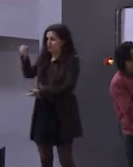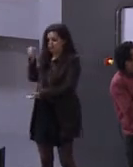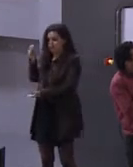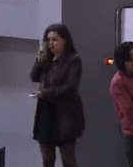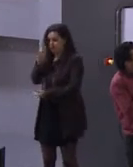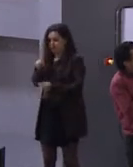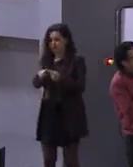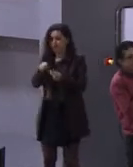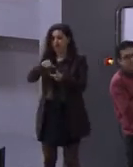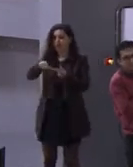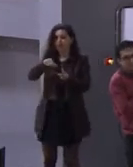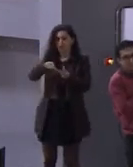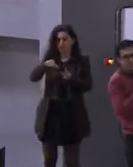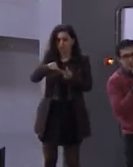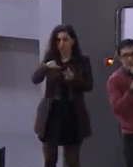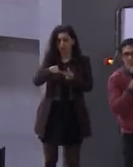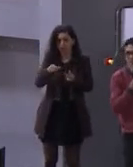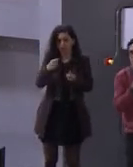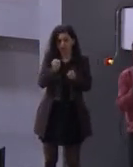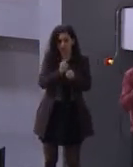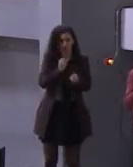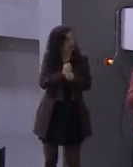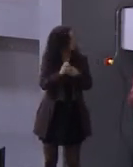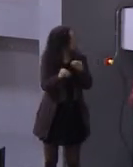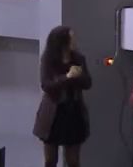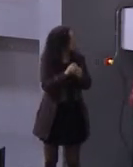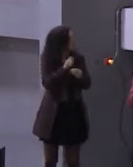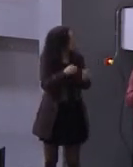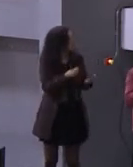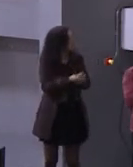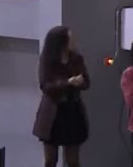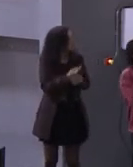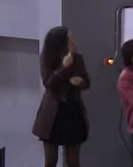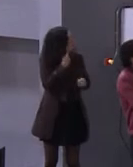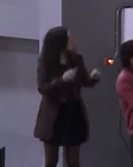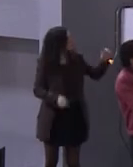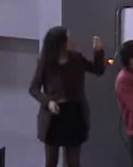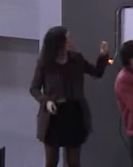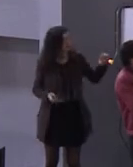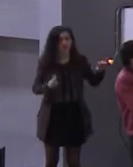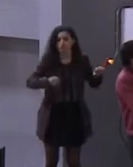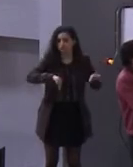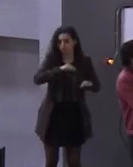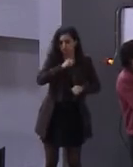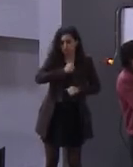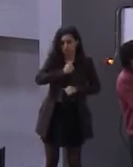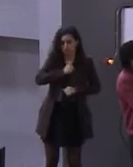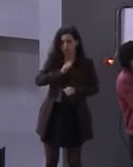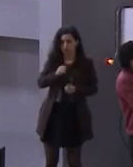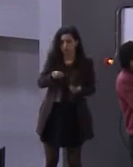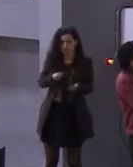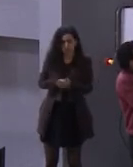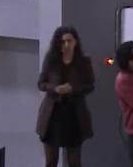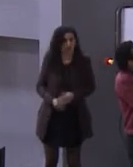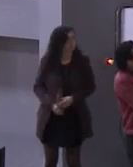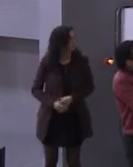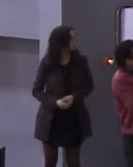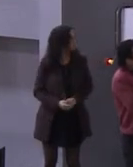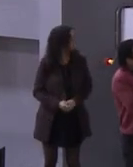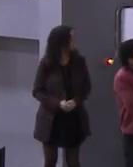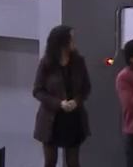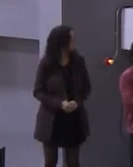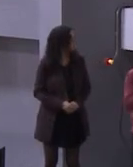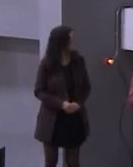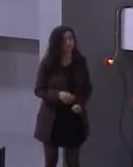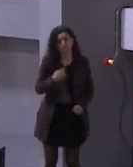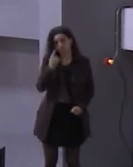de funcionamiento y la diferencia que tenemos que cubrir con recursos propios. Bueno, aquí